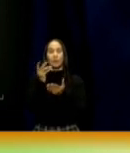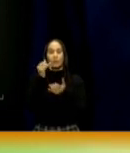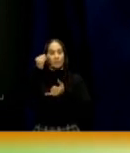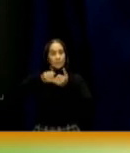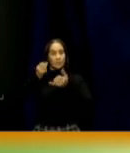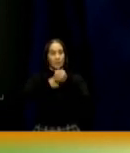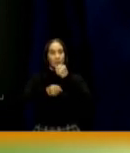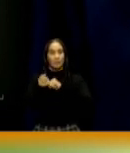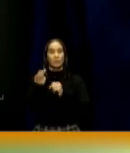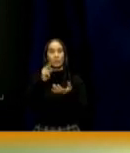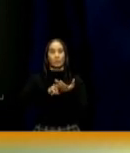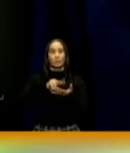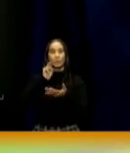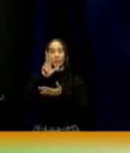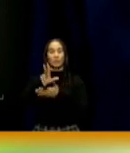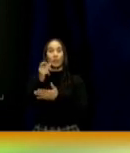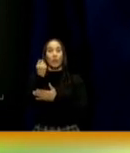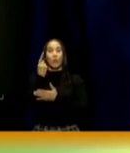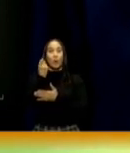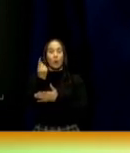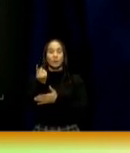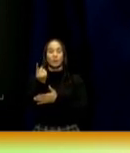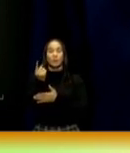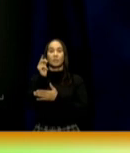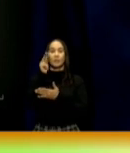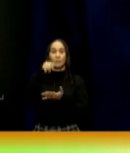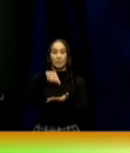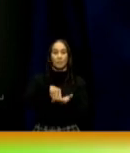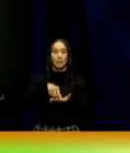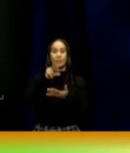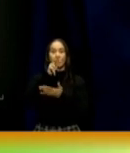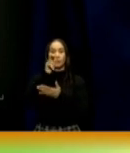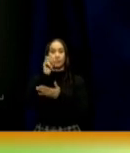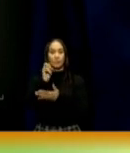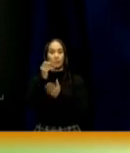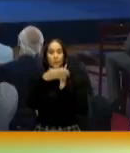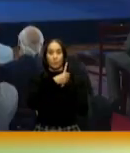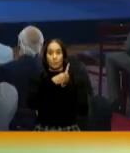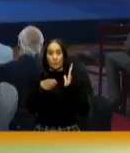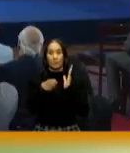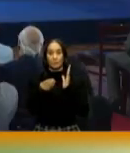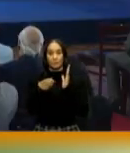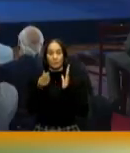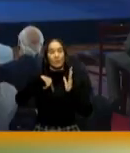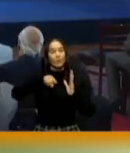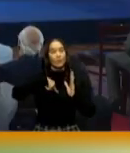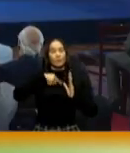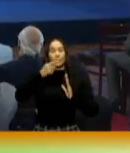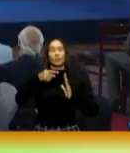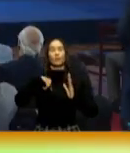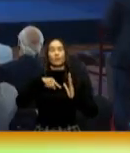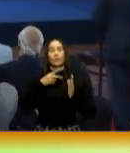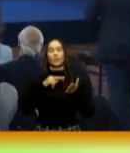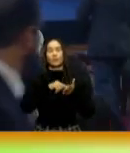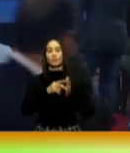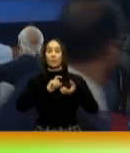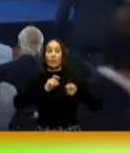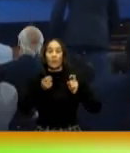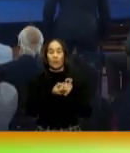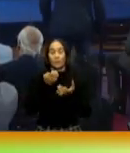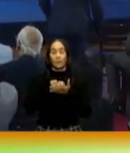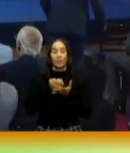y es un dato que es interesante porque el presidente debe saber que estadísticas están ahí y cuando